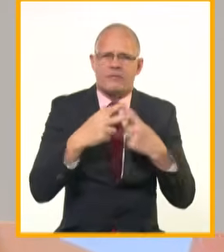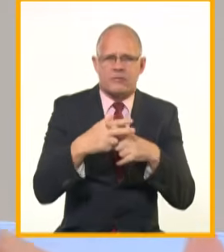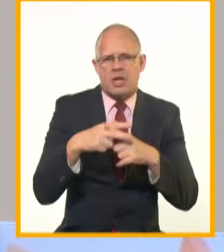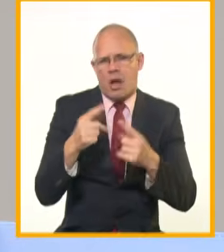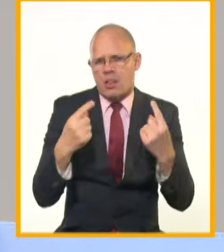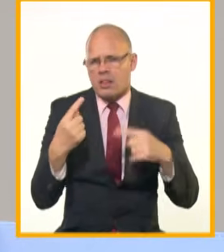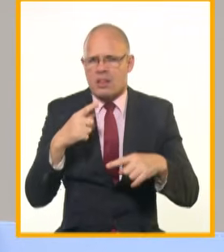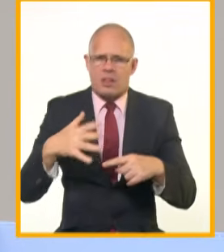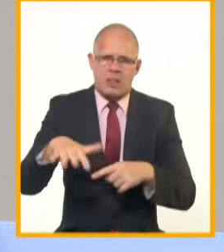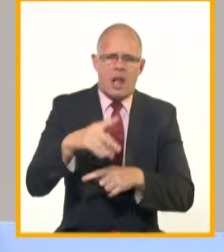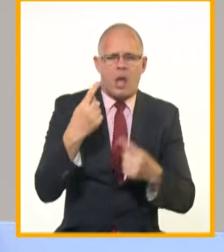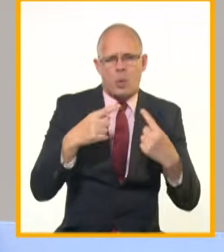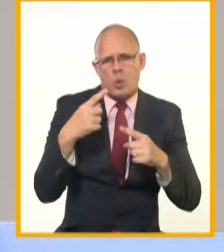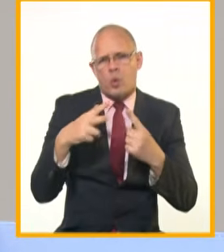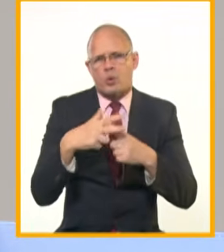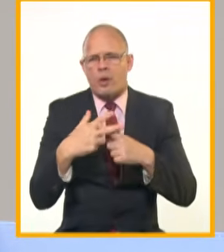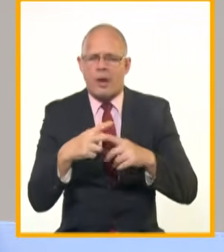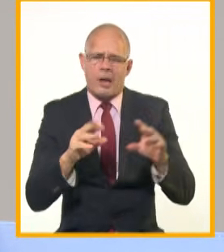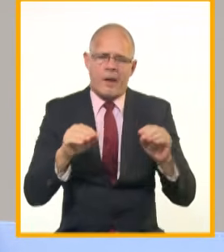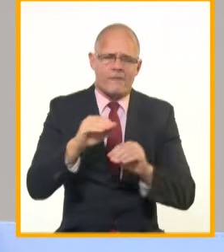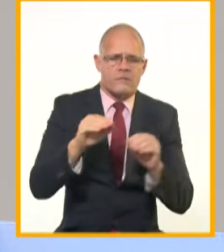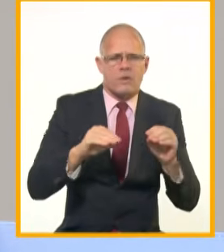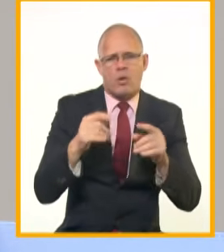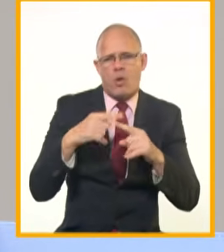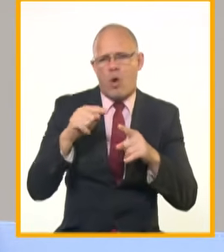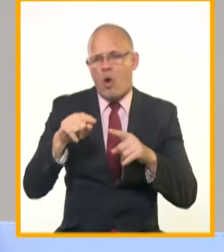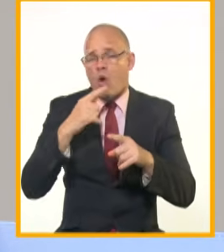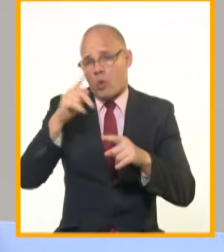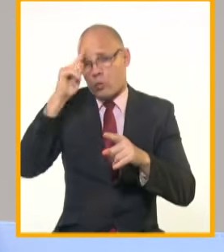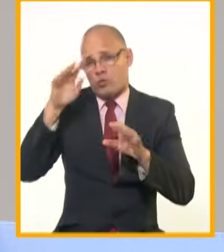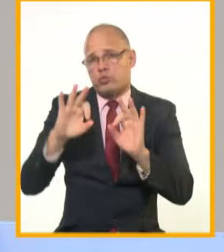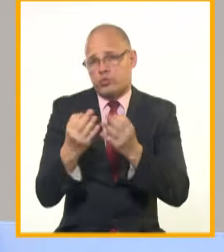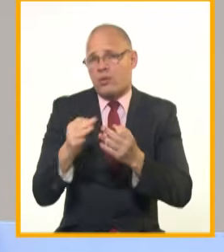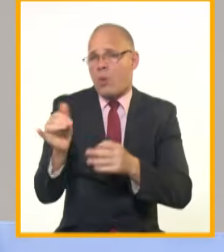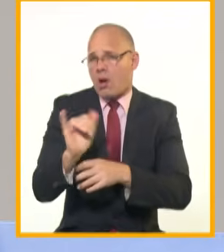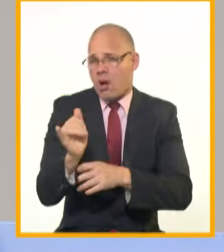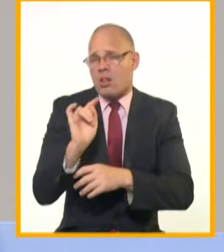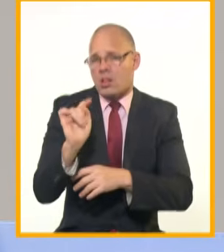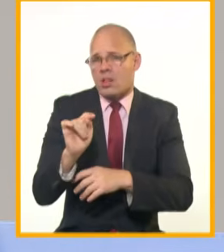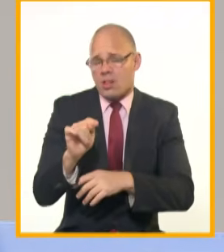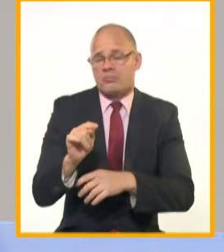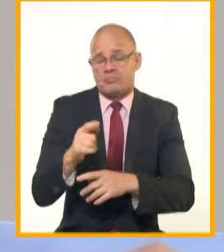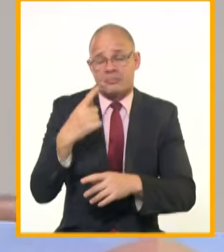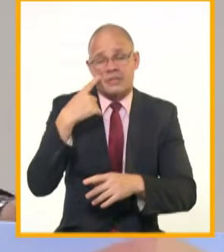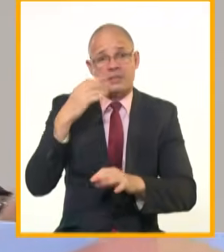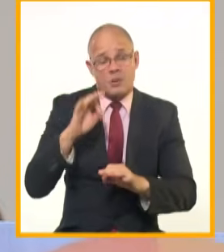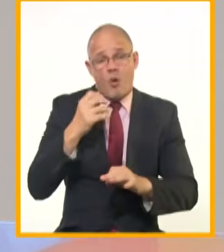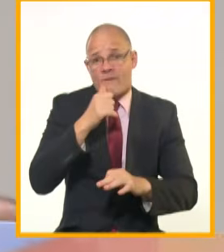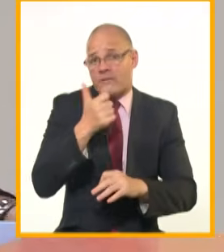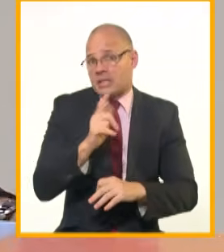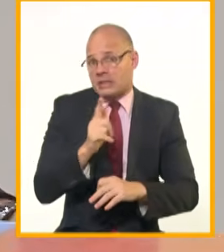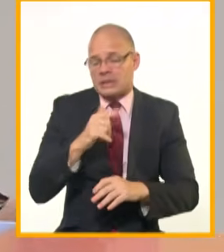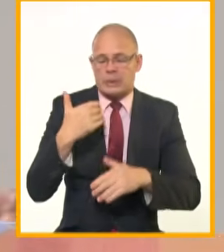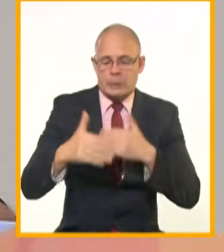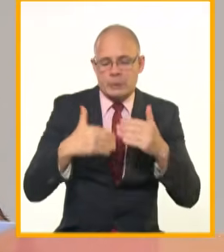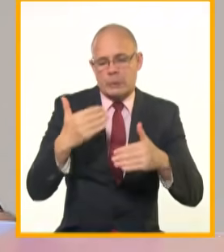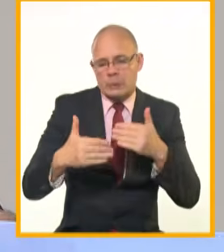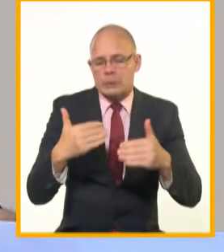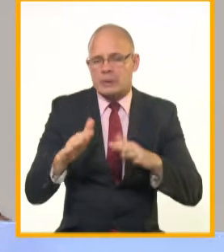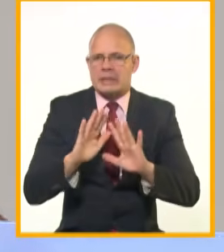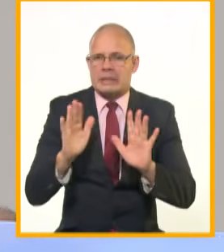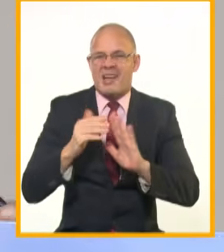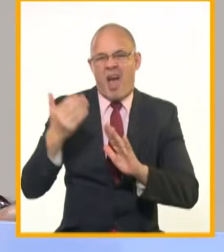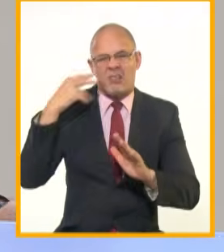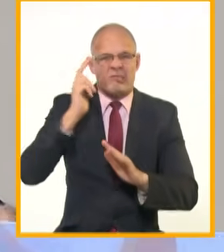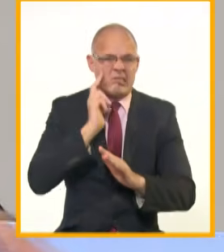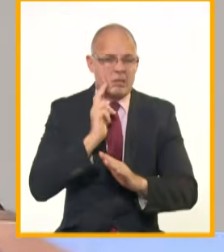la remodelación y mantenimiento de los consultorios. En fin, ha habido que hacer un gran esfuerzo para ir transformando esa vieja infraestructura